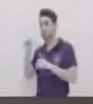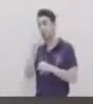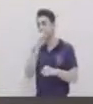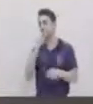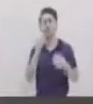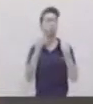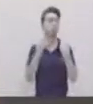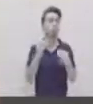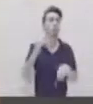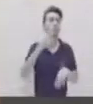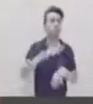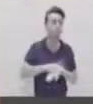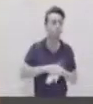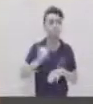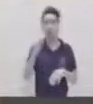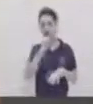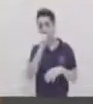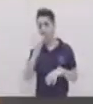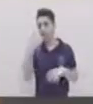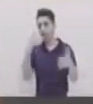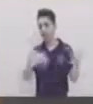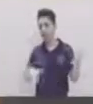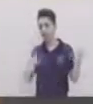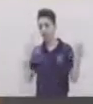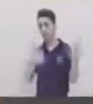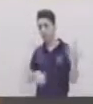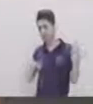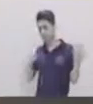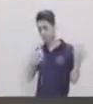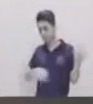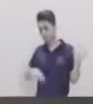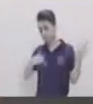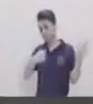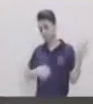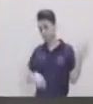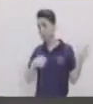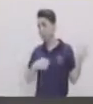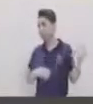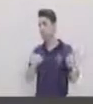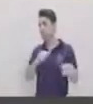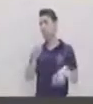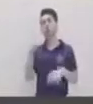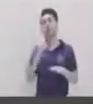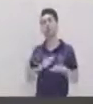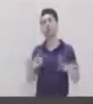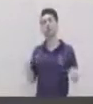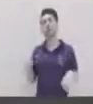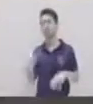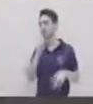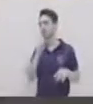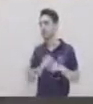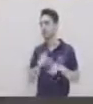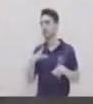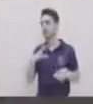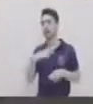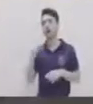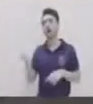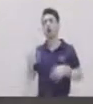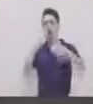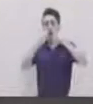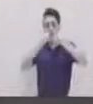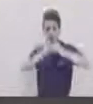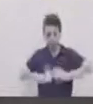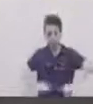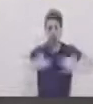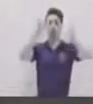podemos cantar muchísimas más canciones. Por ejemplo, una canción de niños que se llama El Mamut Chiquitito. No sé